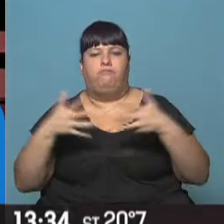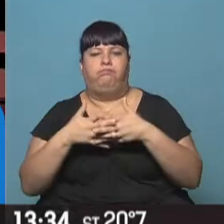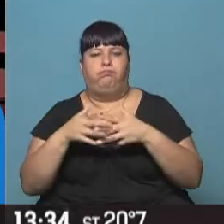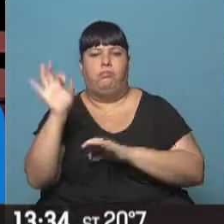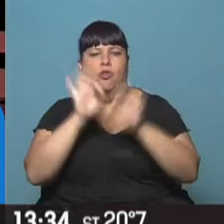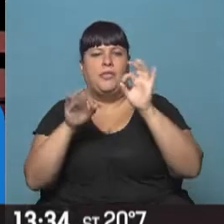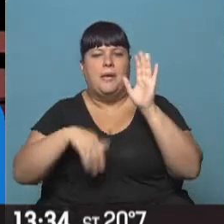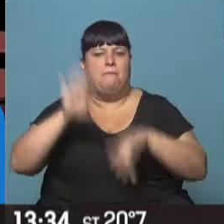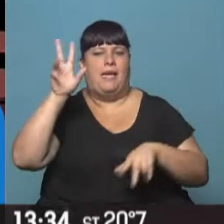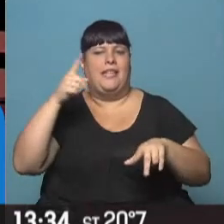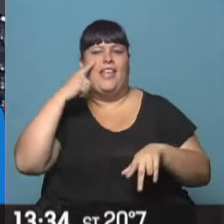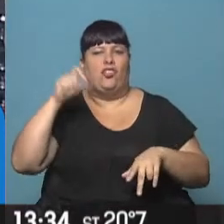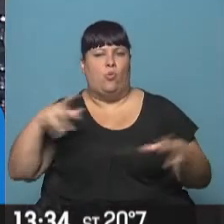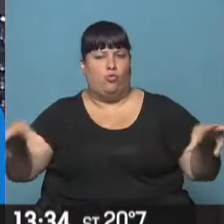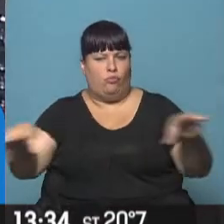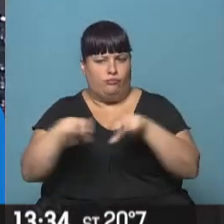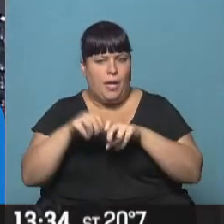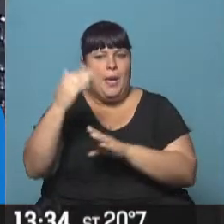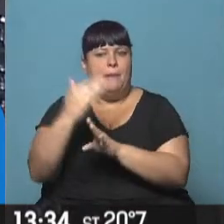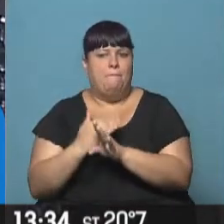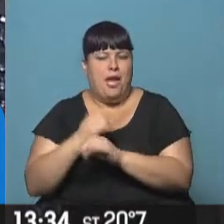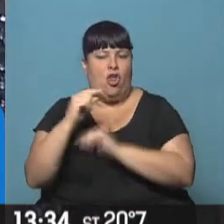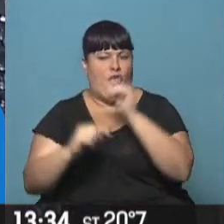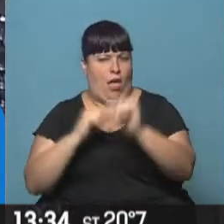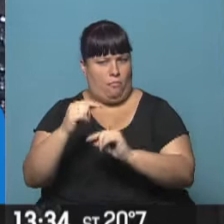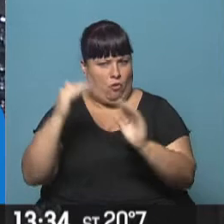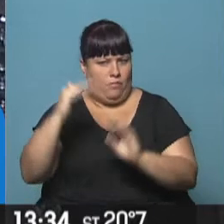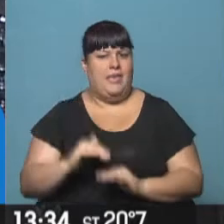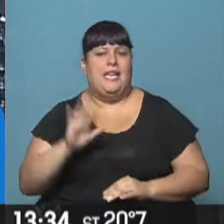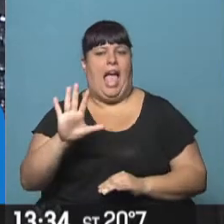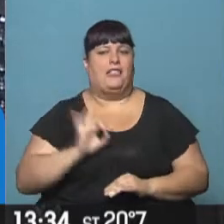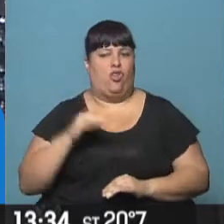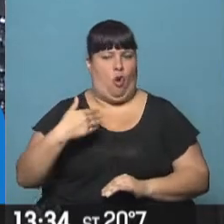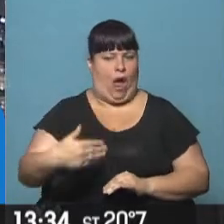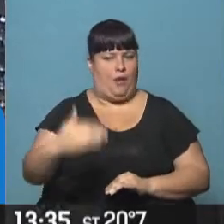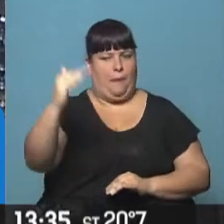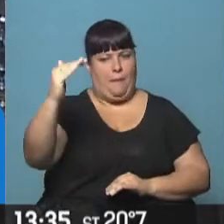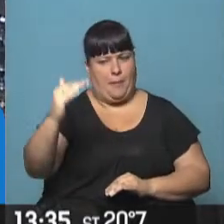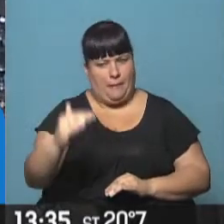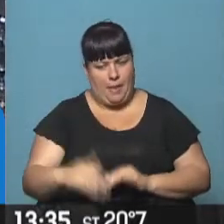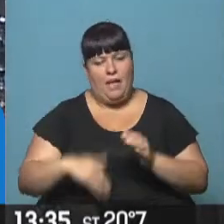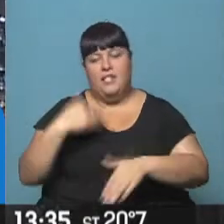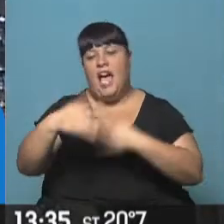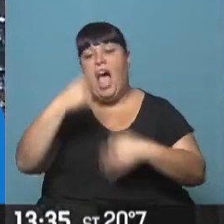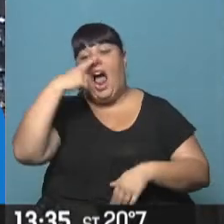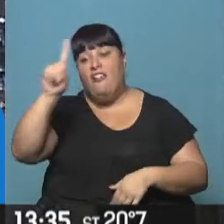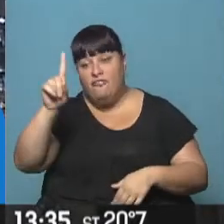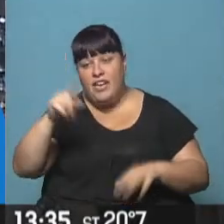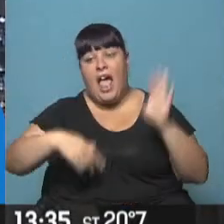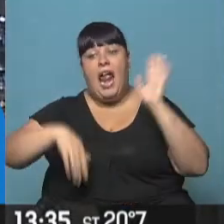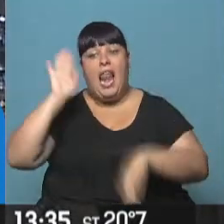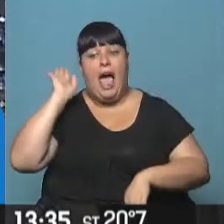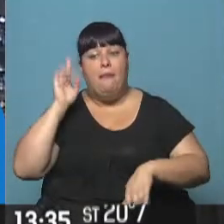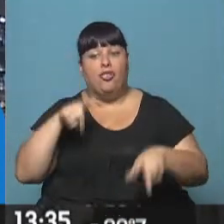alícuotas máximas de ingresos brutos y reducirlos gradualmente en 5 años, donde al final del camino buena parte